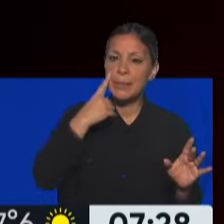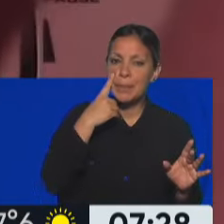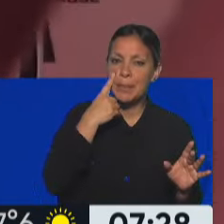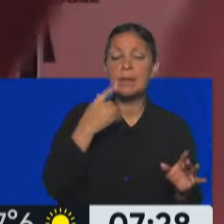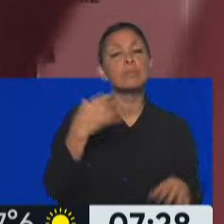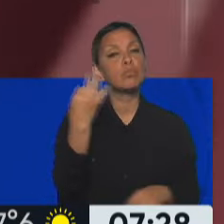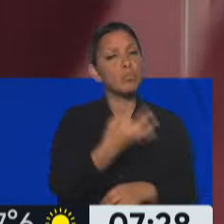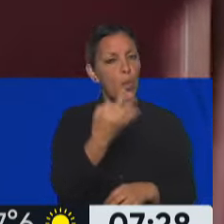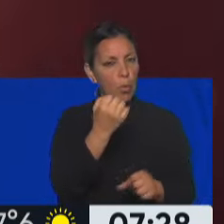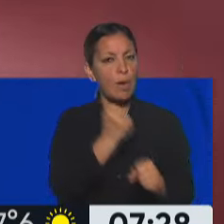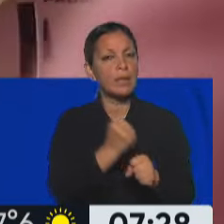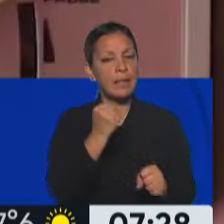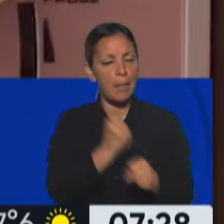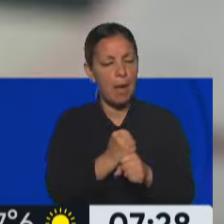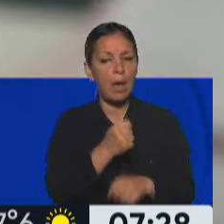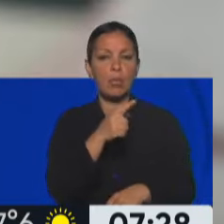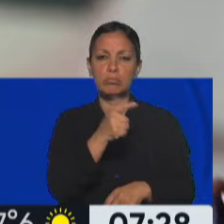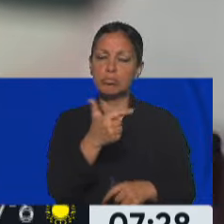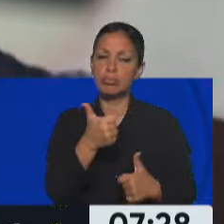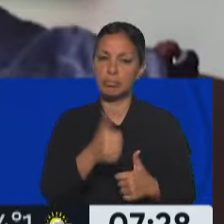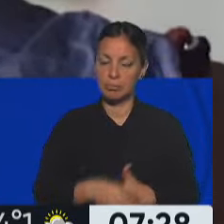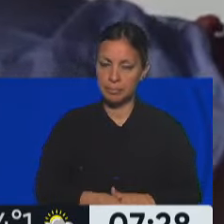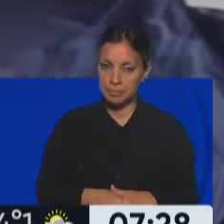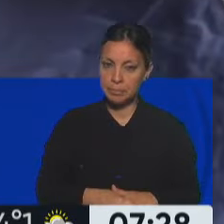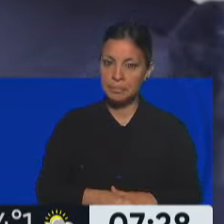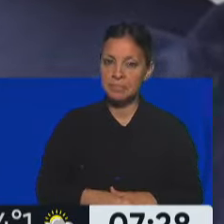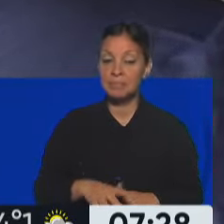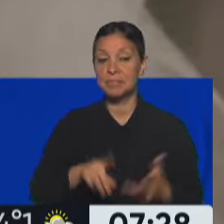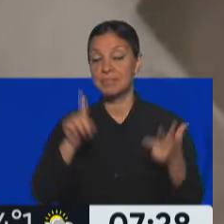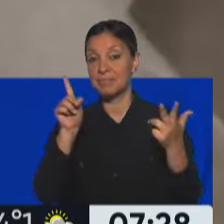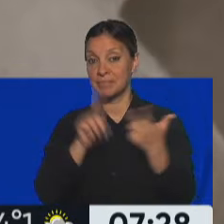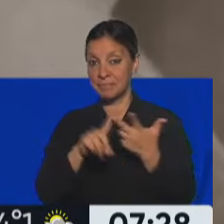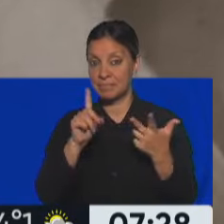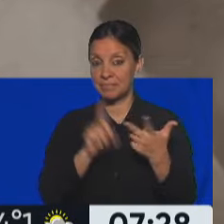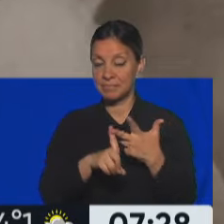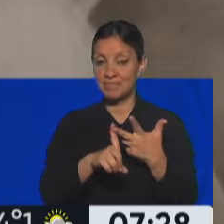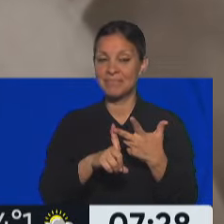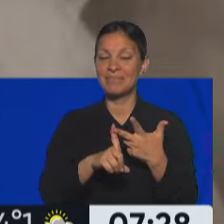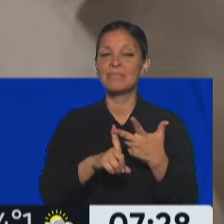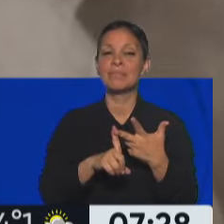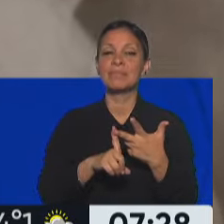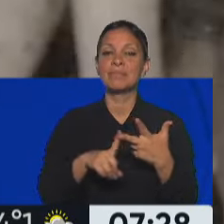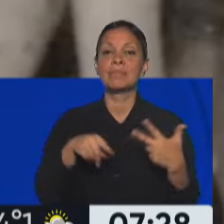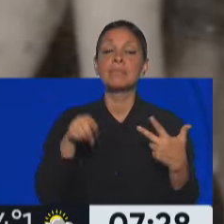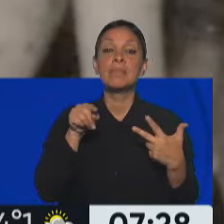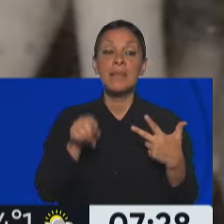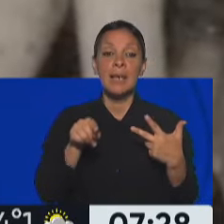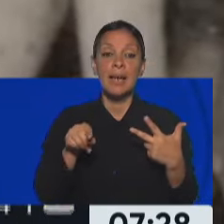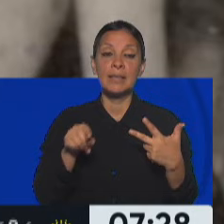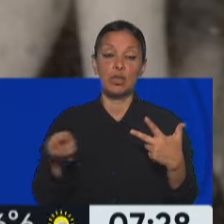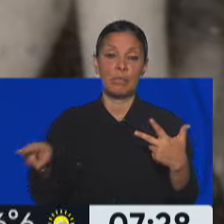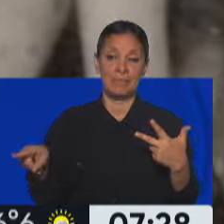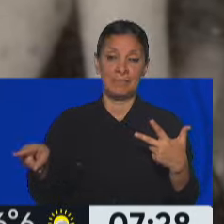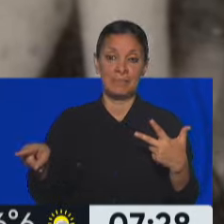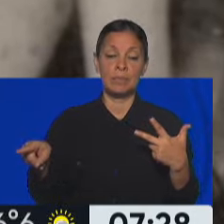trabajo de Martina Guzmán en el papel de Romina. Nos fuimos a Atahualpa Yupanqui, un transhumante. Documental